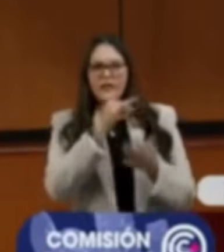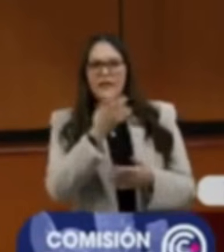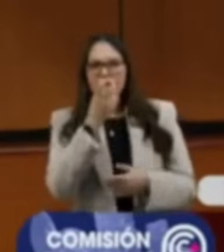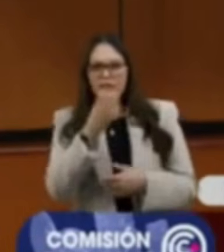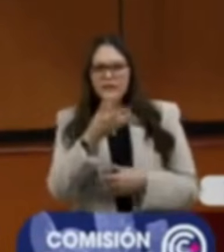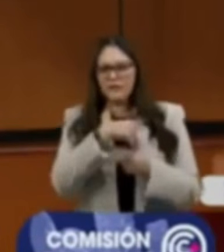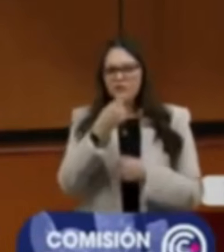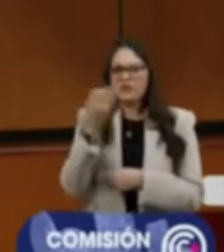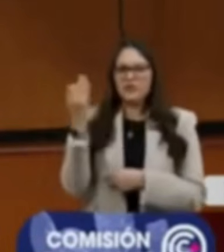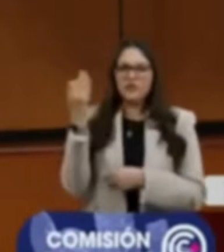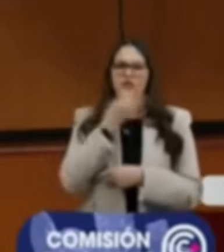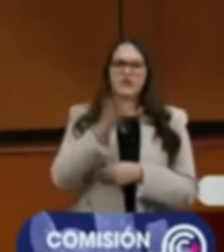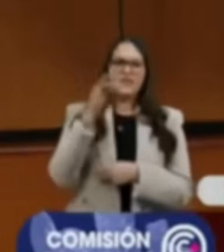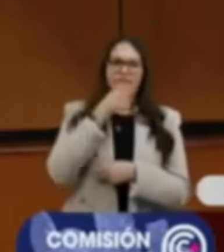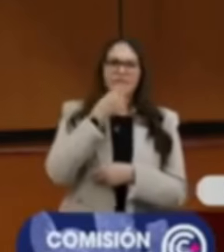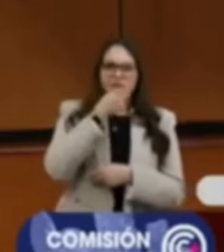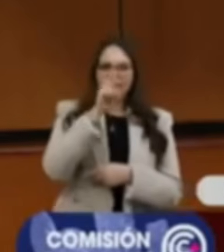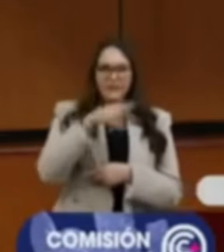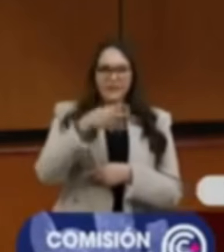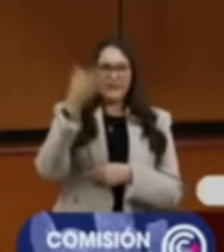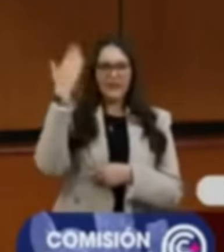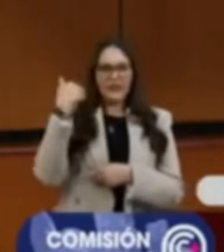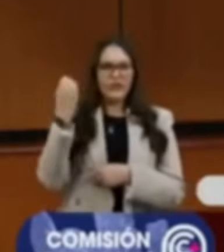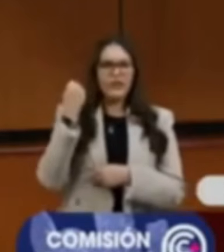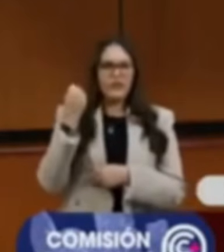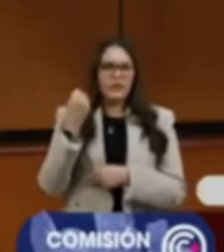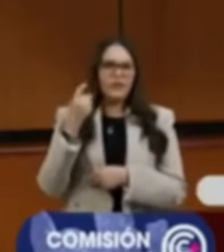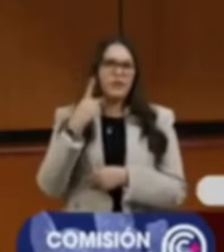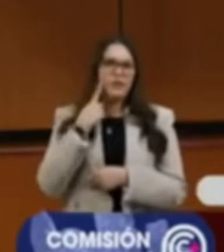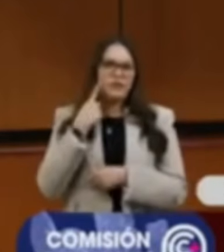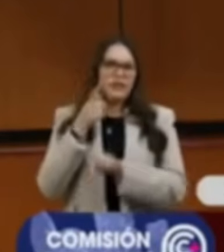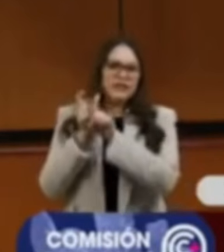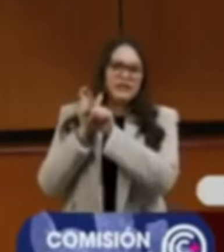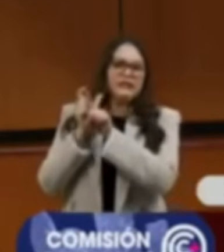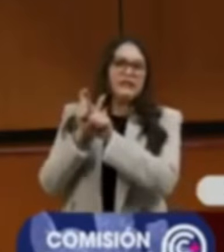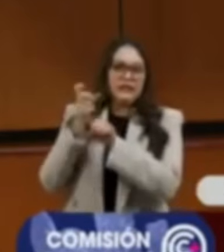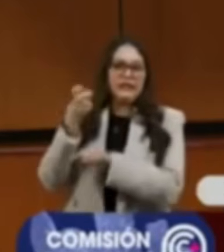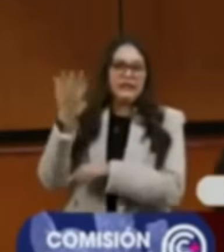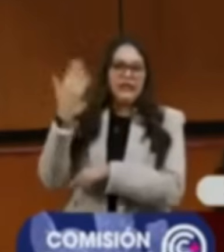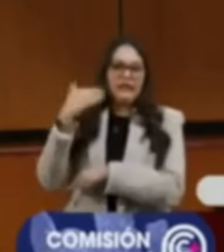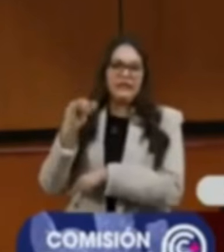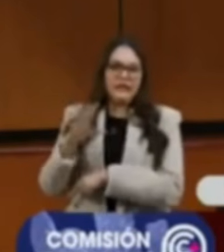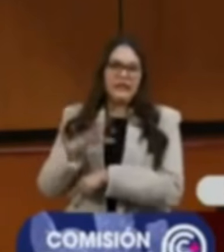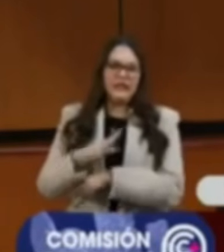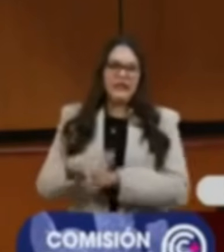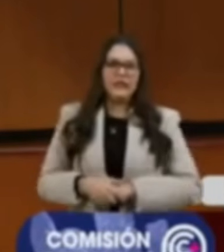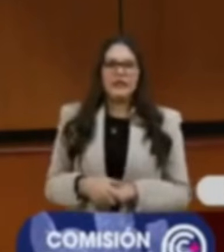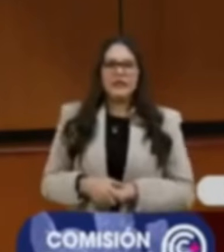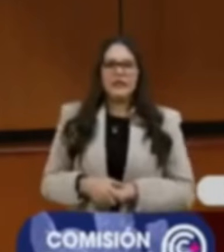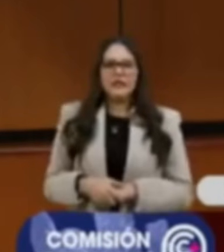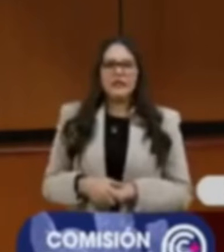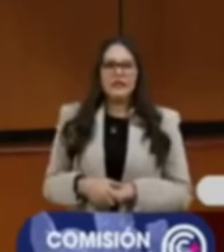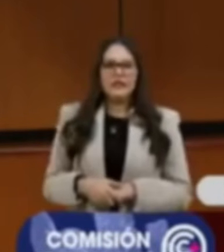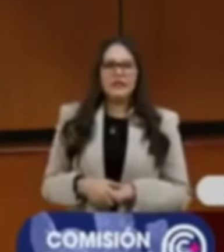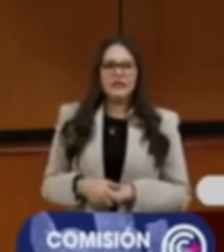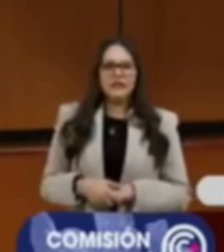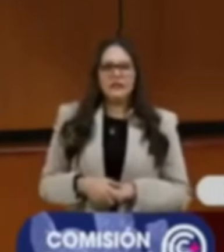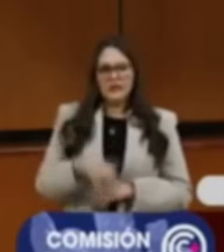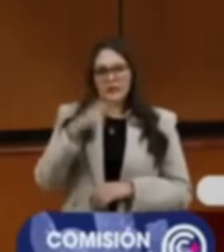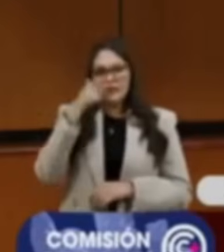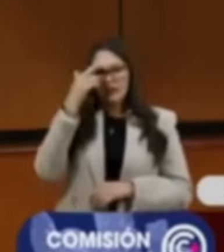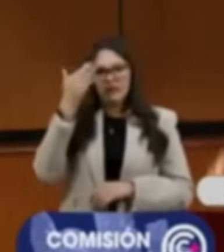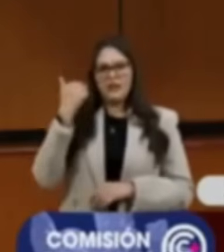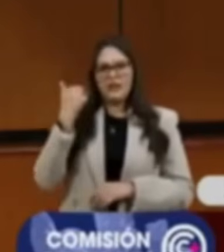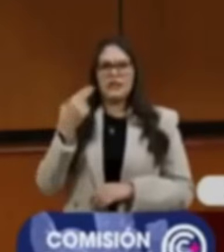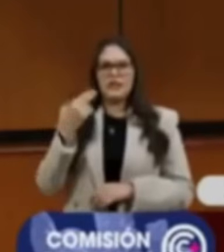una persecución política en los tiempos del priismo rancio. El tal caso es el padre Berto Castillo